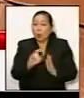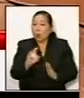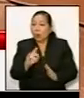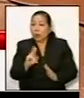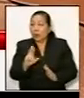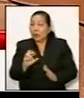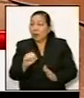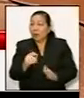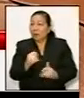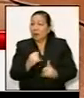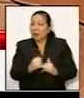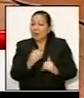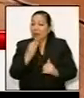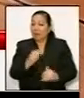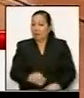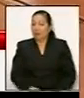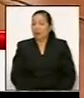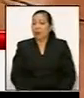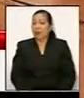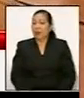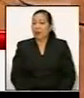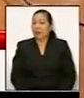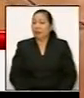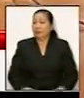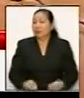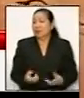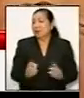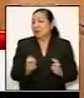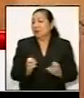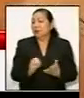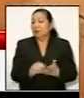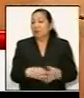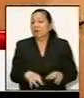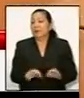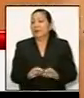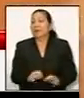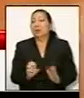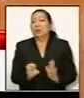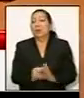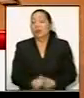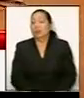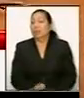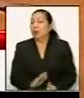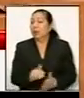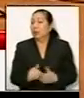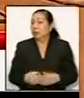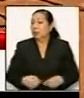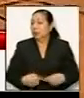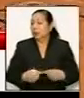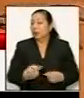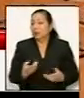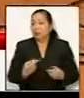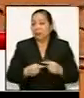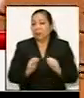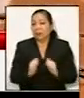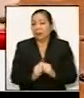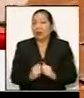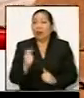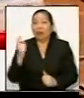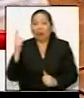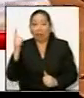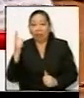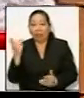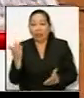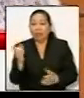parte digamos que mira al futuro el tema la competitividad un tema muy importante entonces por ejemplo todas las competencias que tienen que ver con liderazgo